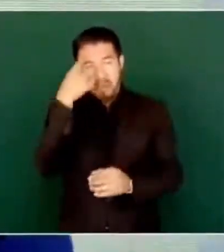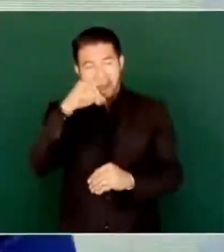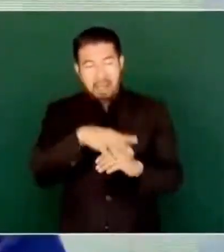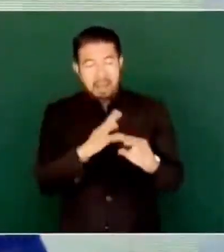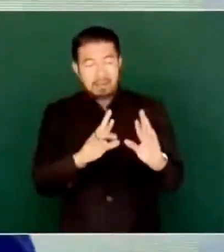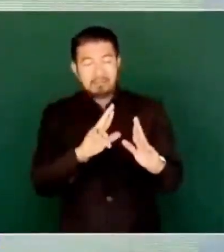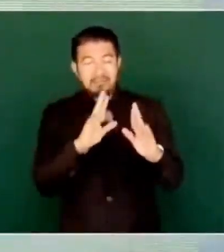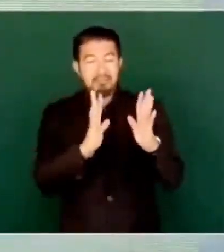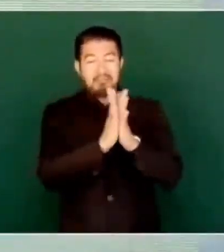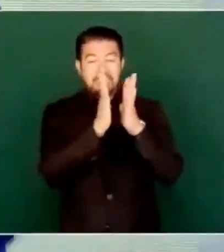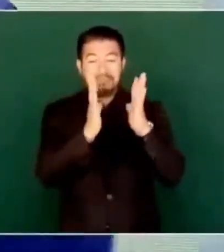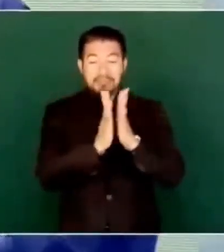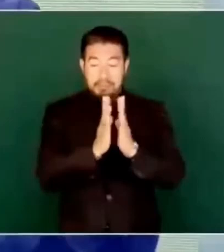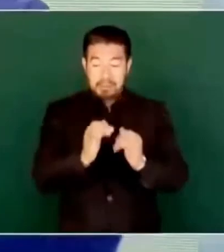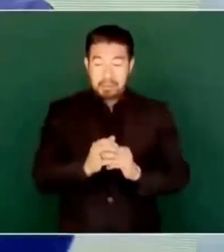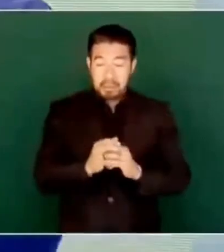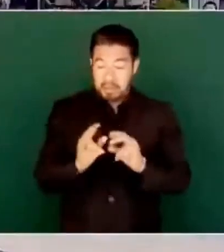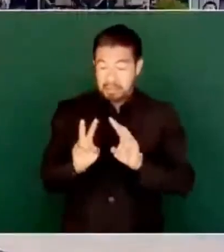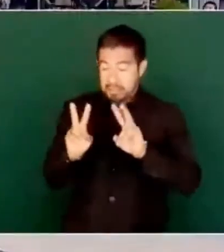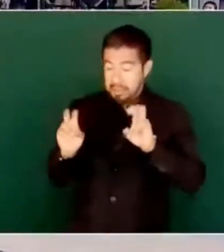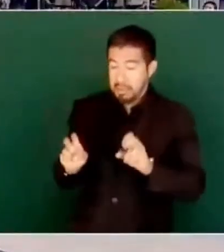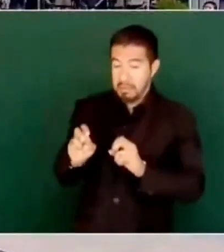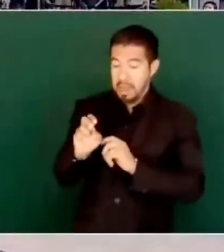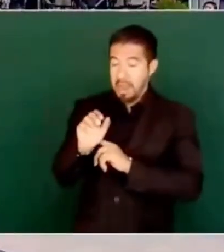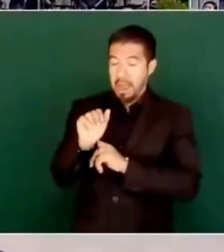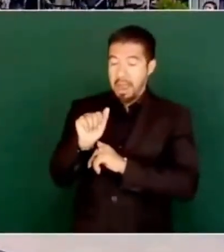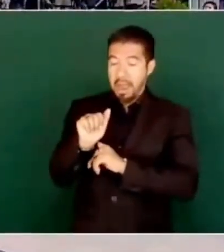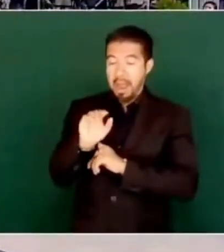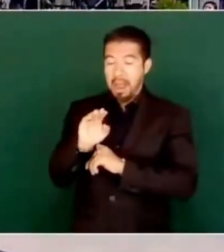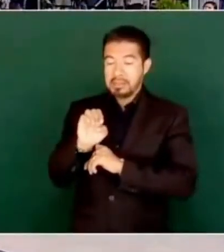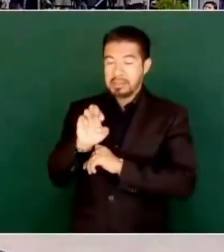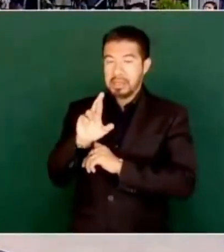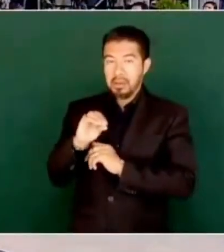Entonces, esto del acero es parte de lo mismo.